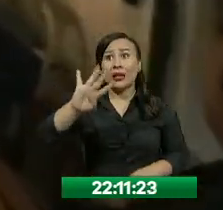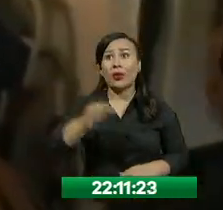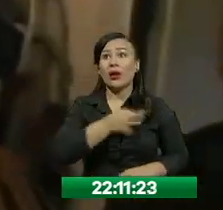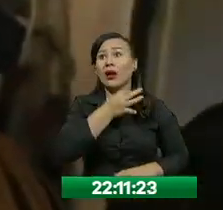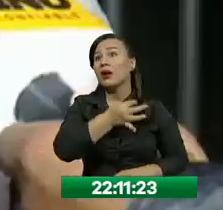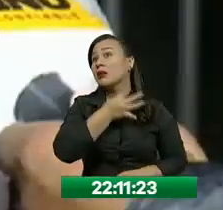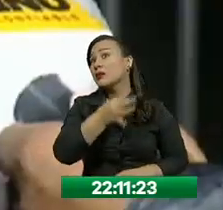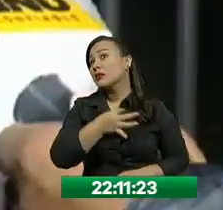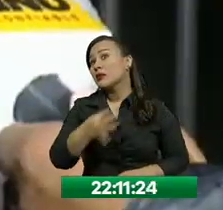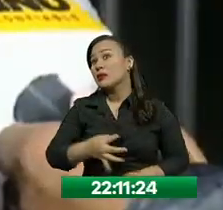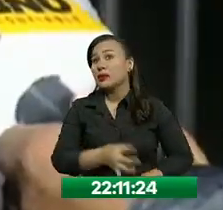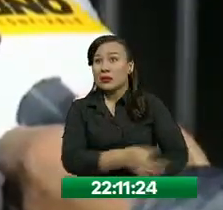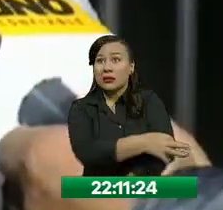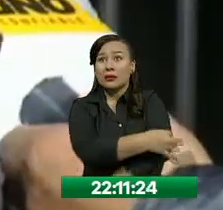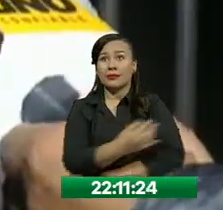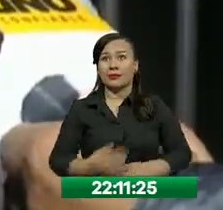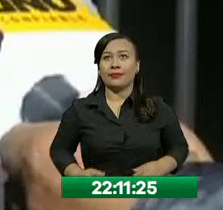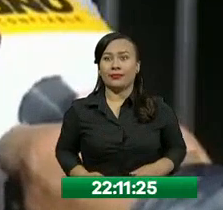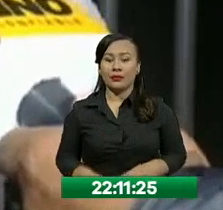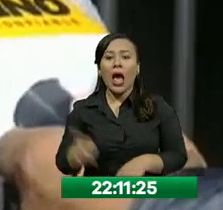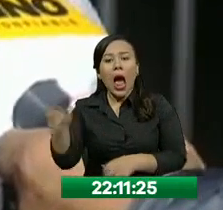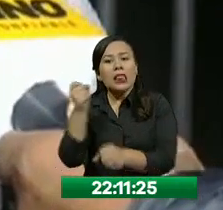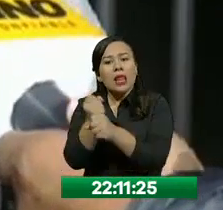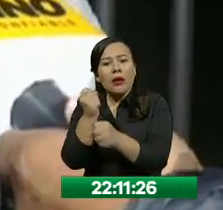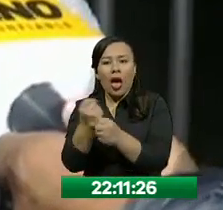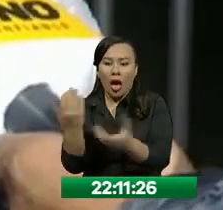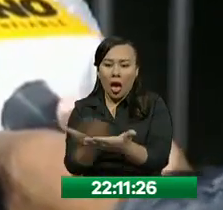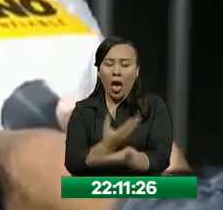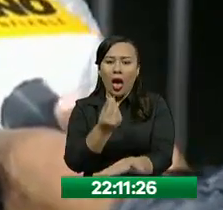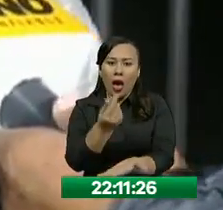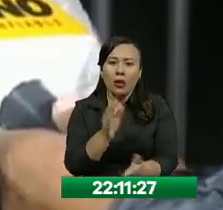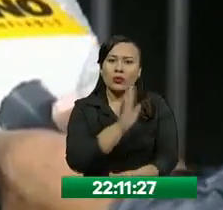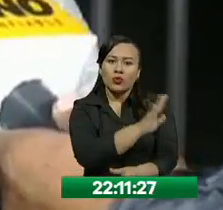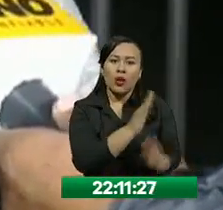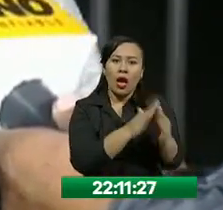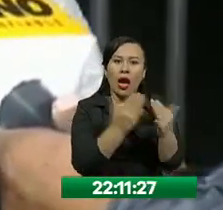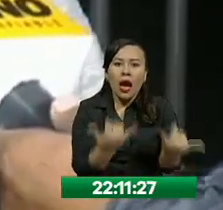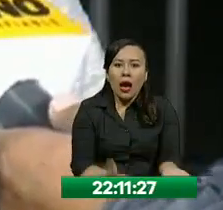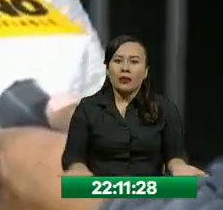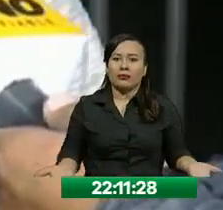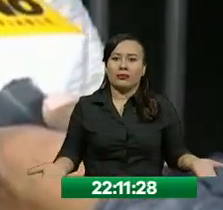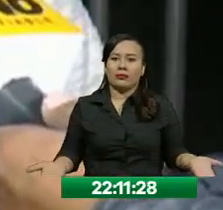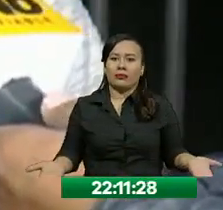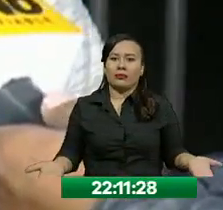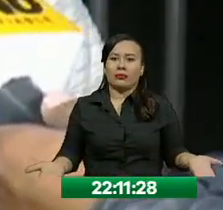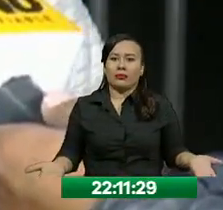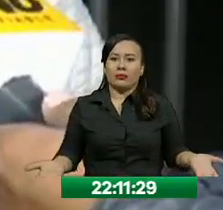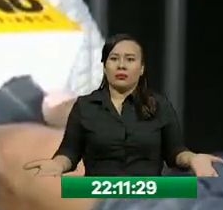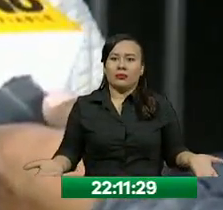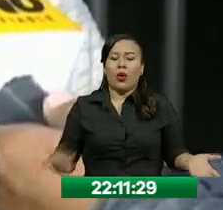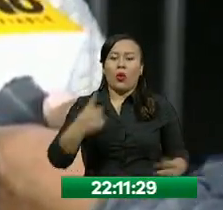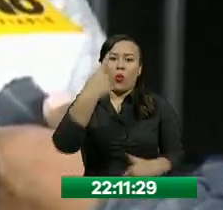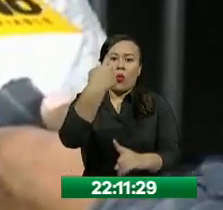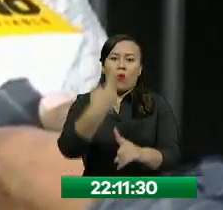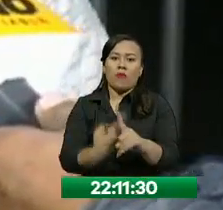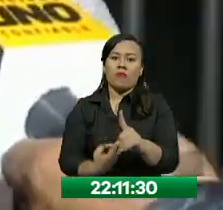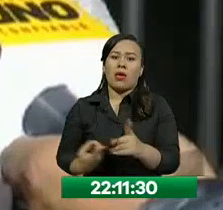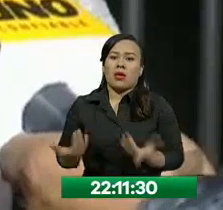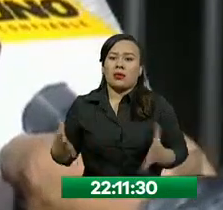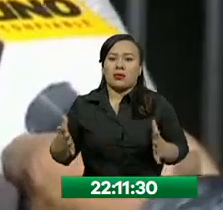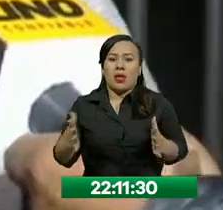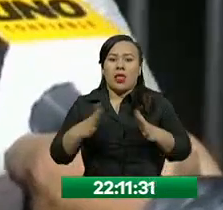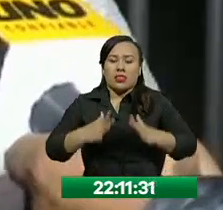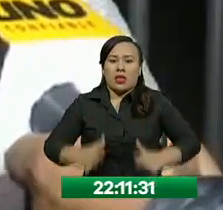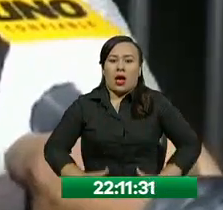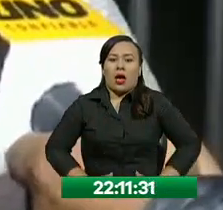bajo observación. Él es el que llevaba el sustento a la casa y ahora él siquiera de quedar impedido por un mes, qué sé yo. Que